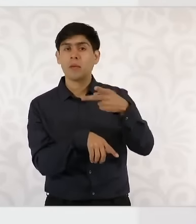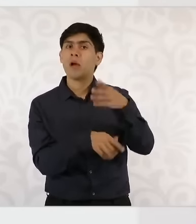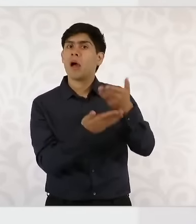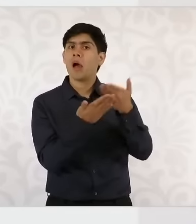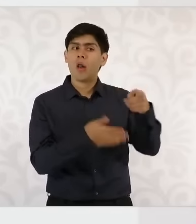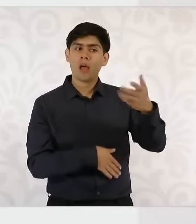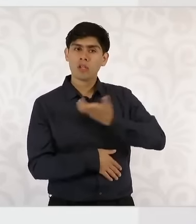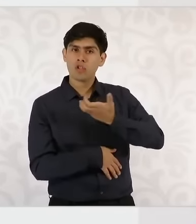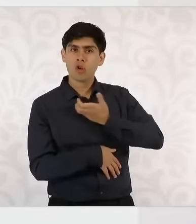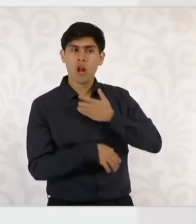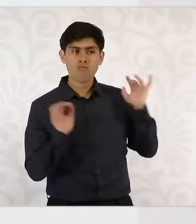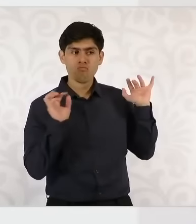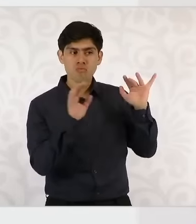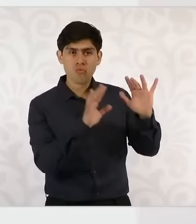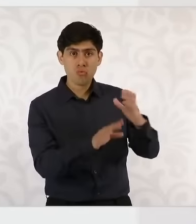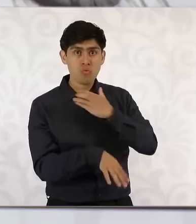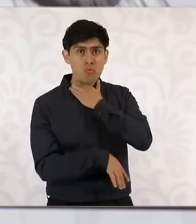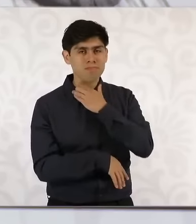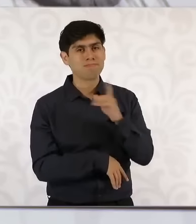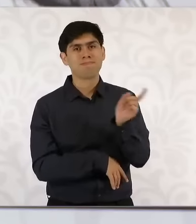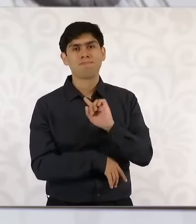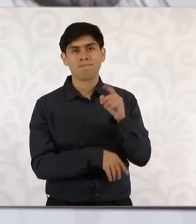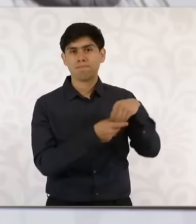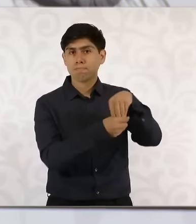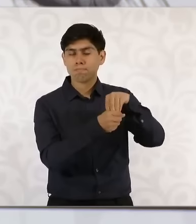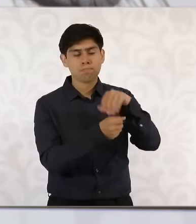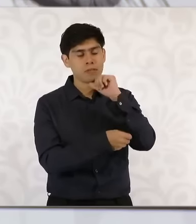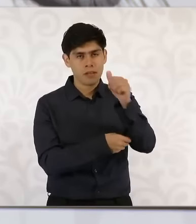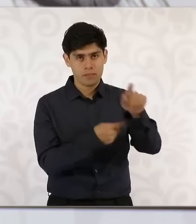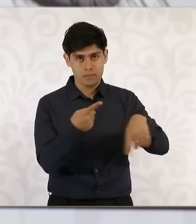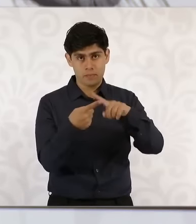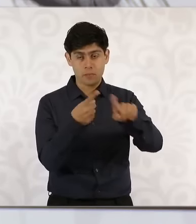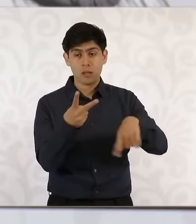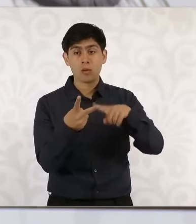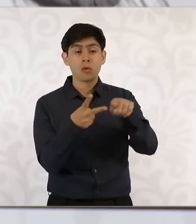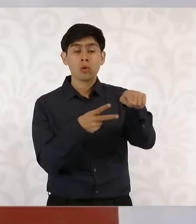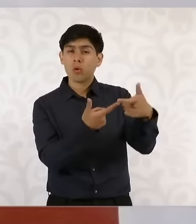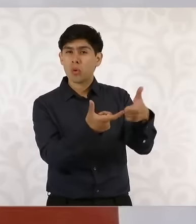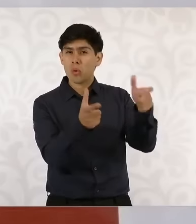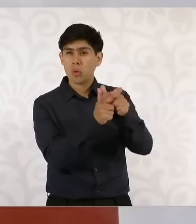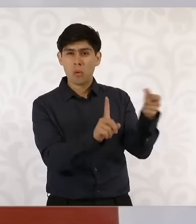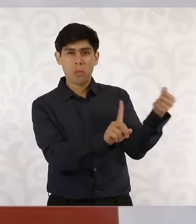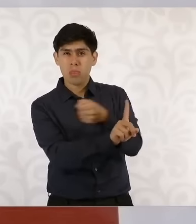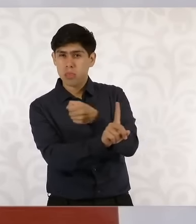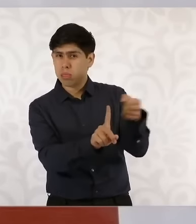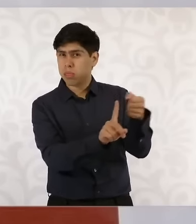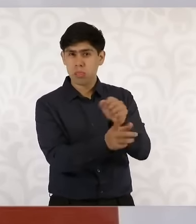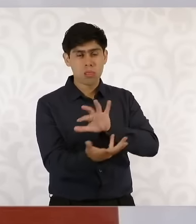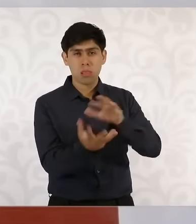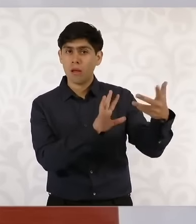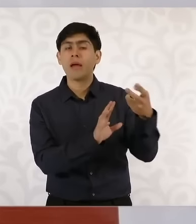Zócalo. Segundo, un grupo muy violento que se fue contra la policía de la